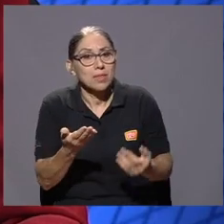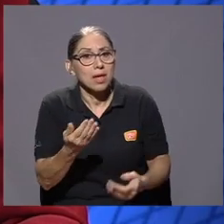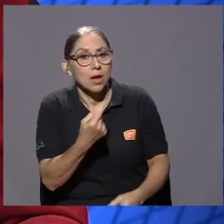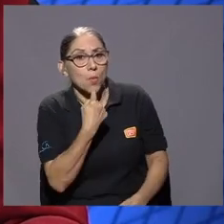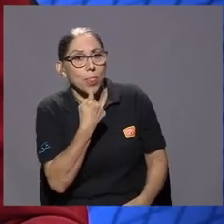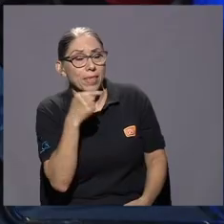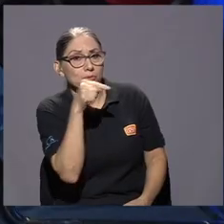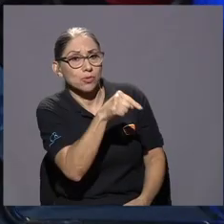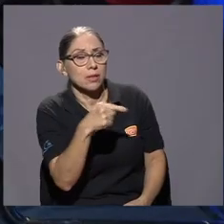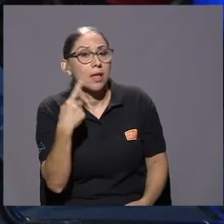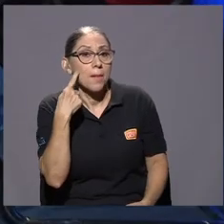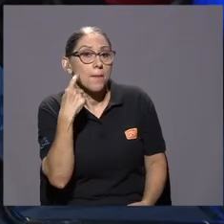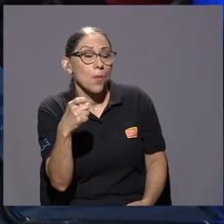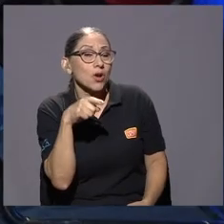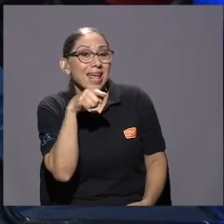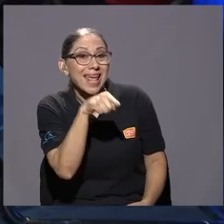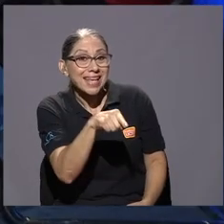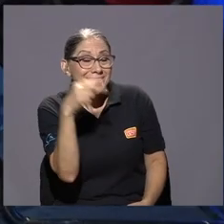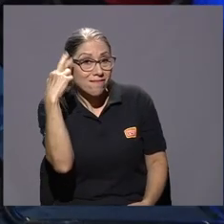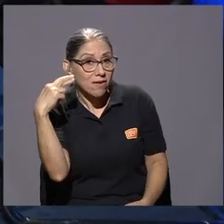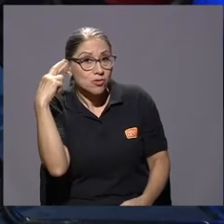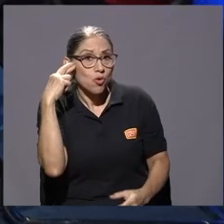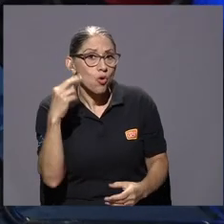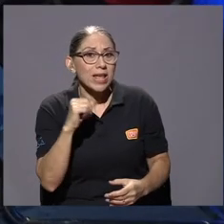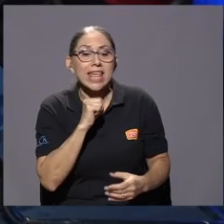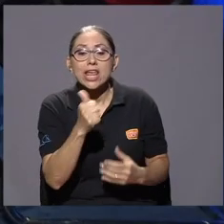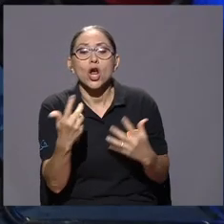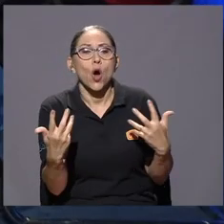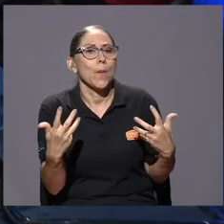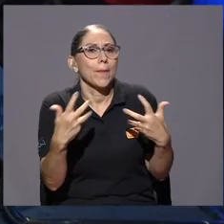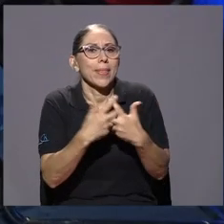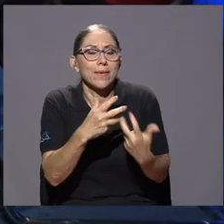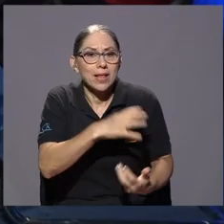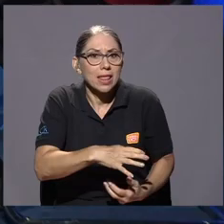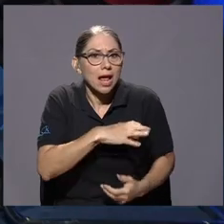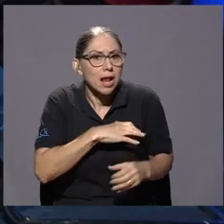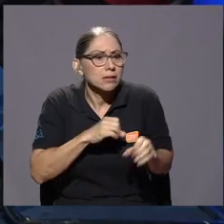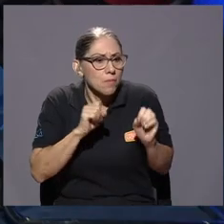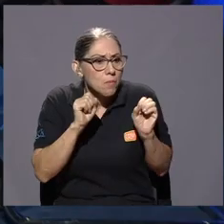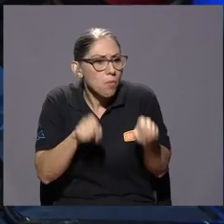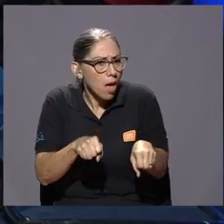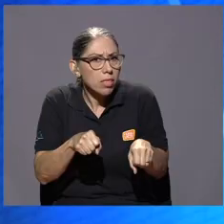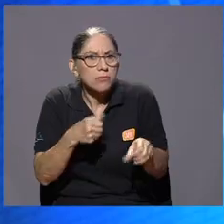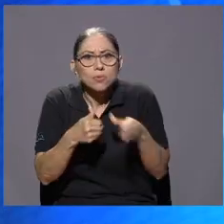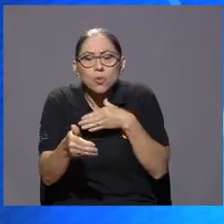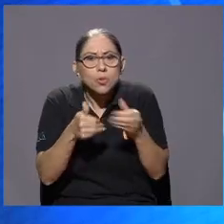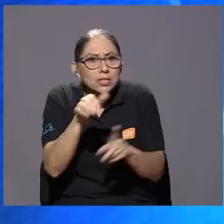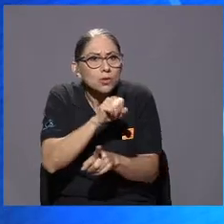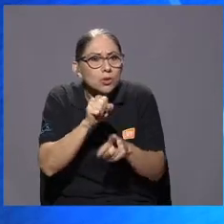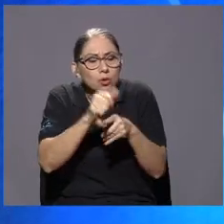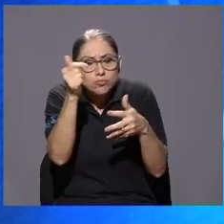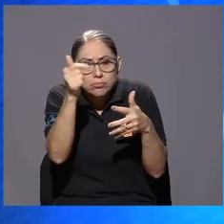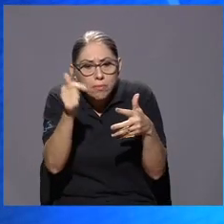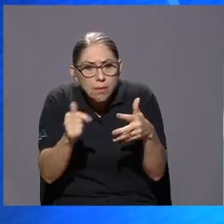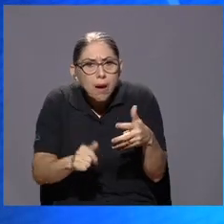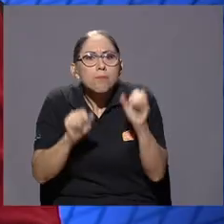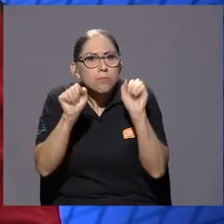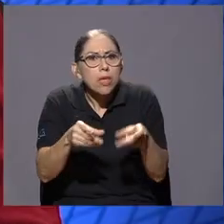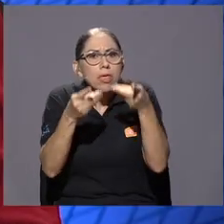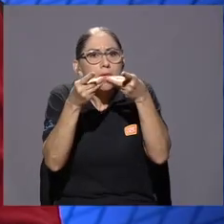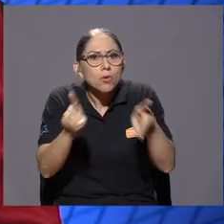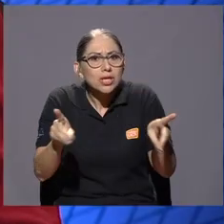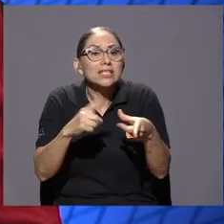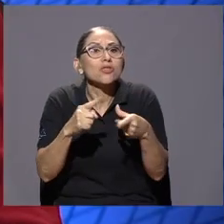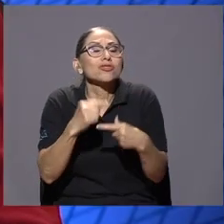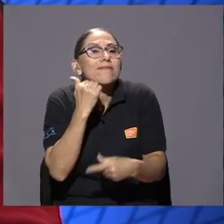usted menciona, porque ofrece un marco muy amplio de posibilidades y facilita la separación.